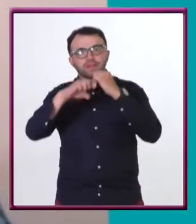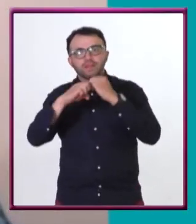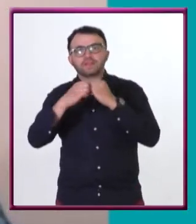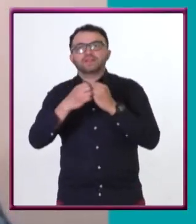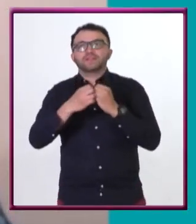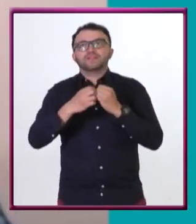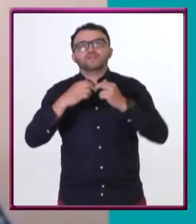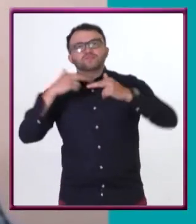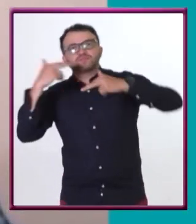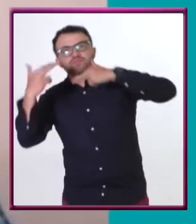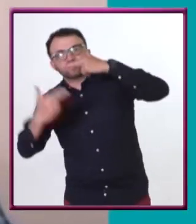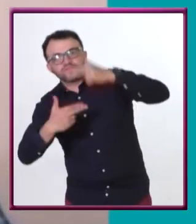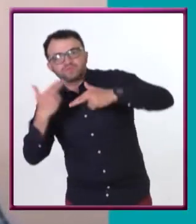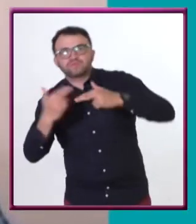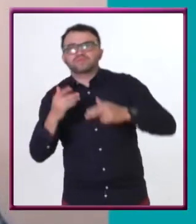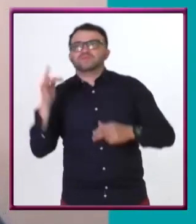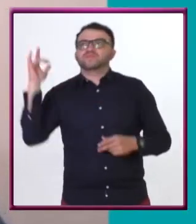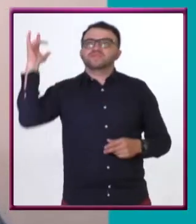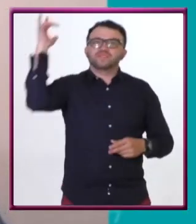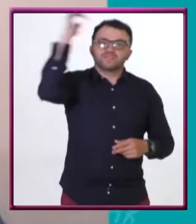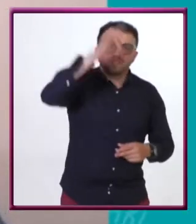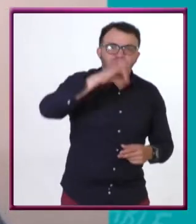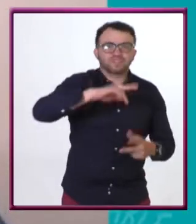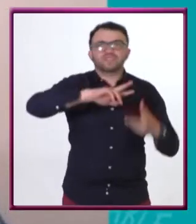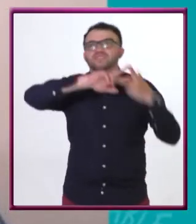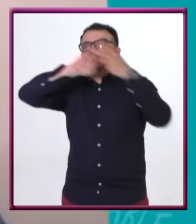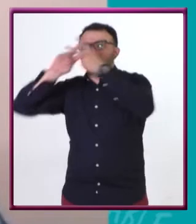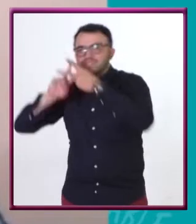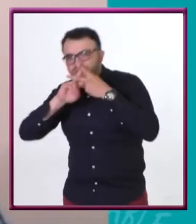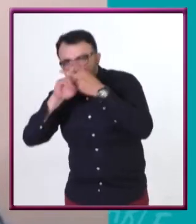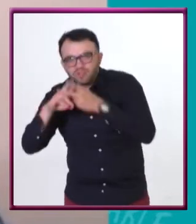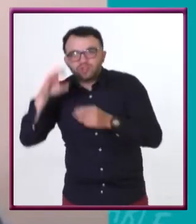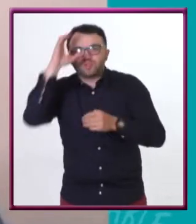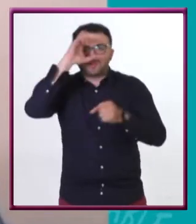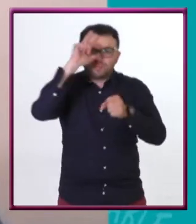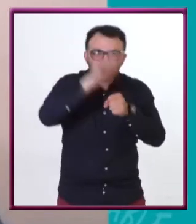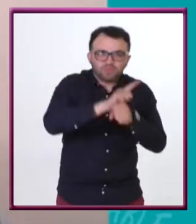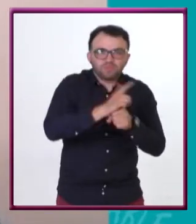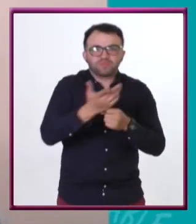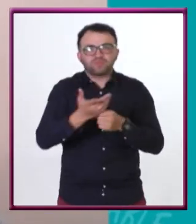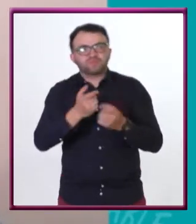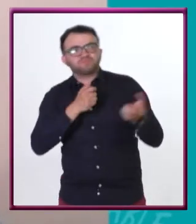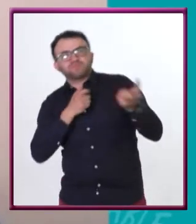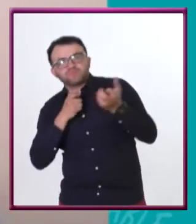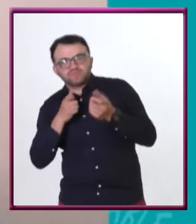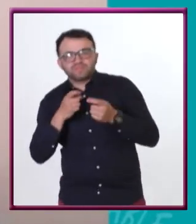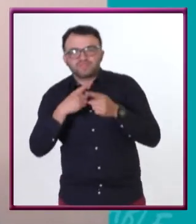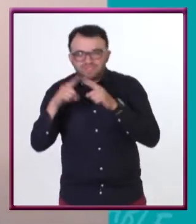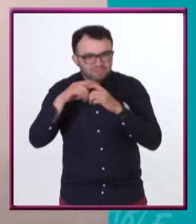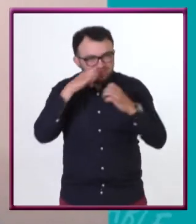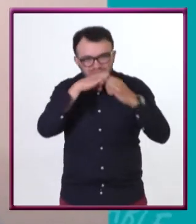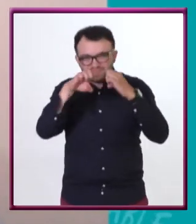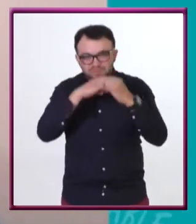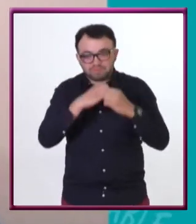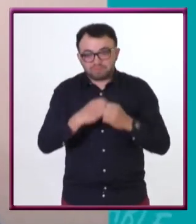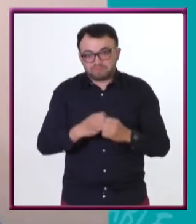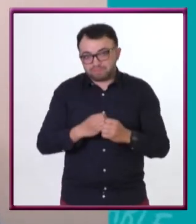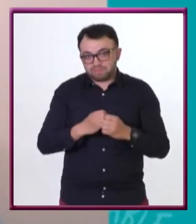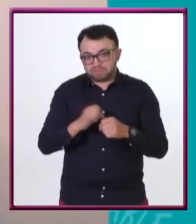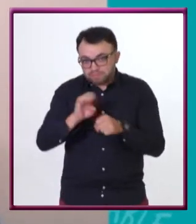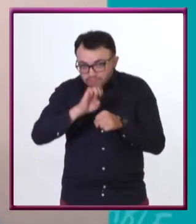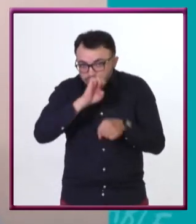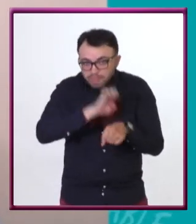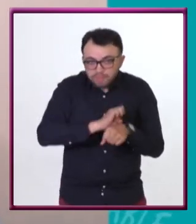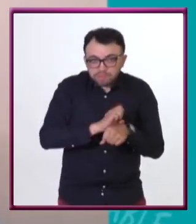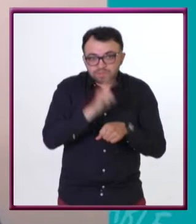Y finalmente, los soviéticos, como una muestra de superioridad intelectual,